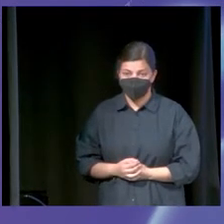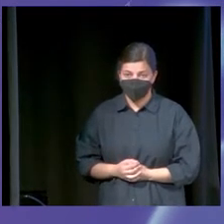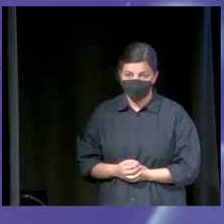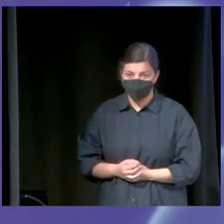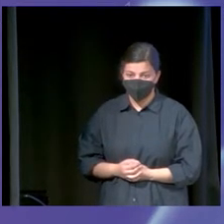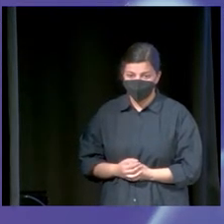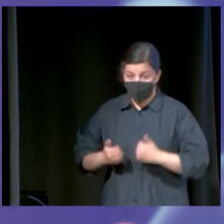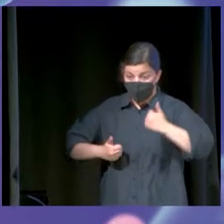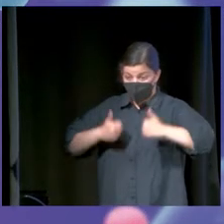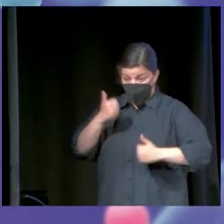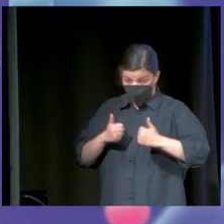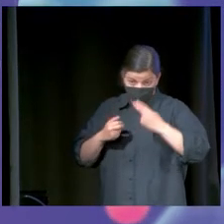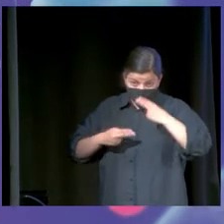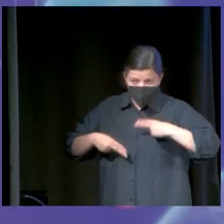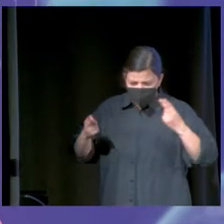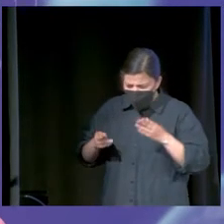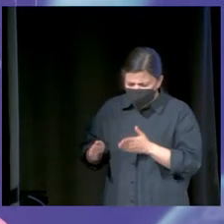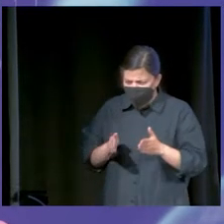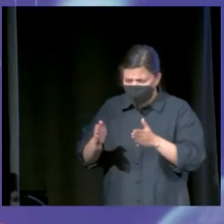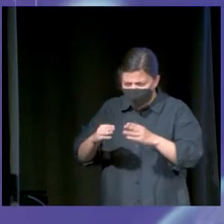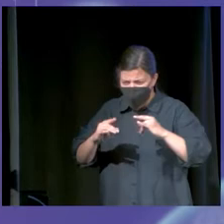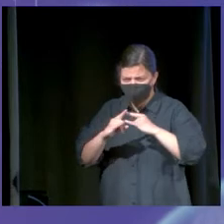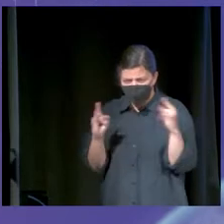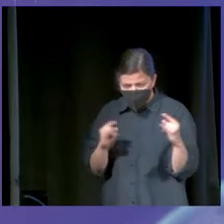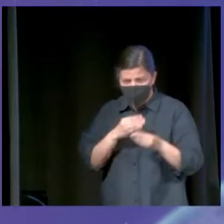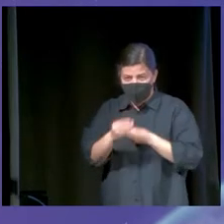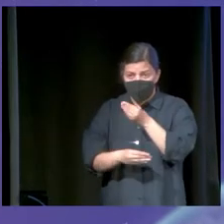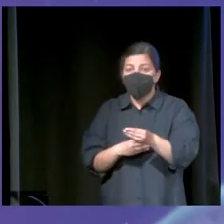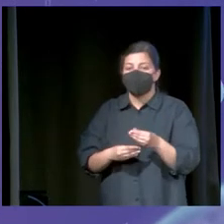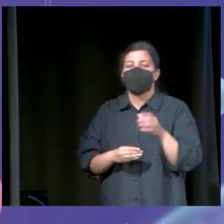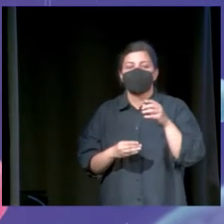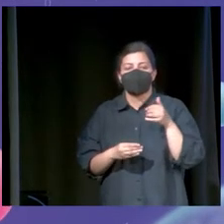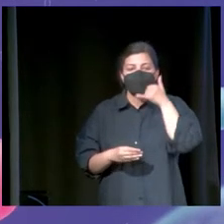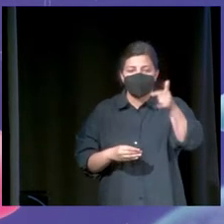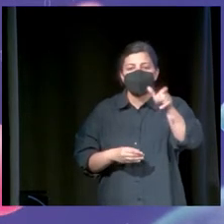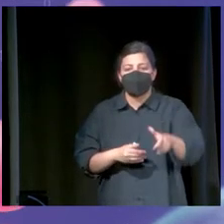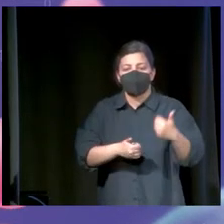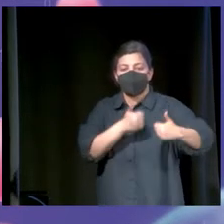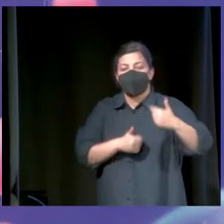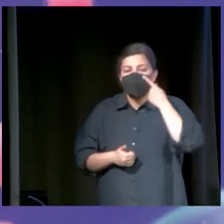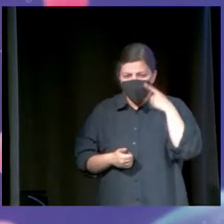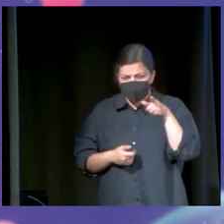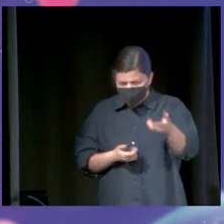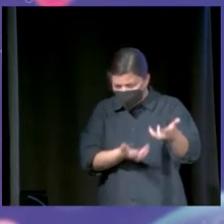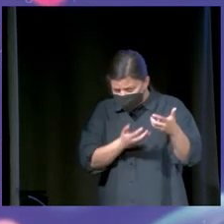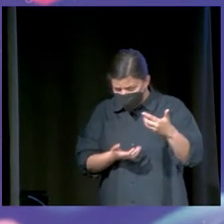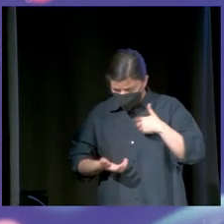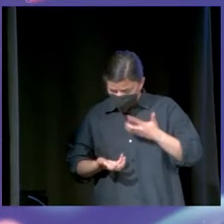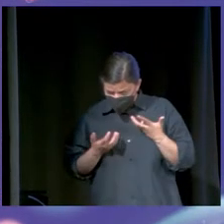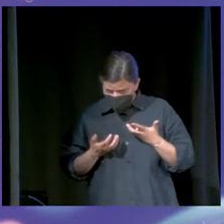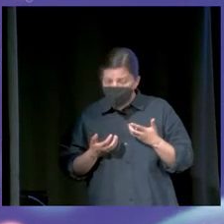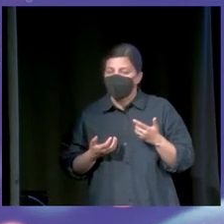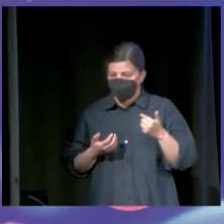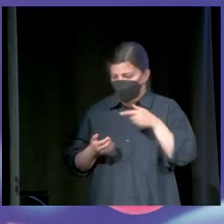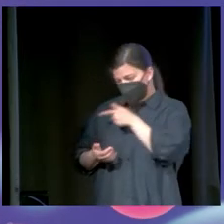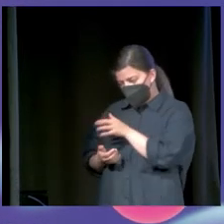Entonces, se abrió un concurso público en China. Va a hacer unas carreteras y unos puentes y no sé qué. Y llamó a su competidor. Le dijo, ver, ¿quién te toca ganar? ¿Este activo a mí? Digo, este me toca a mí. Voy a hacer una oferta de